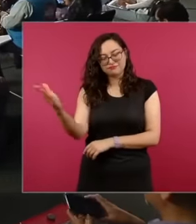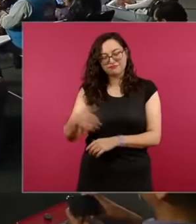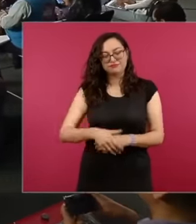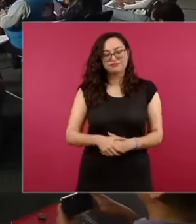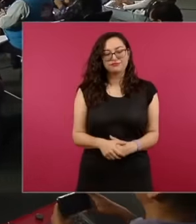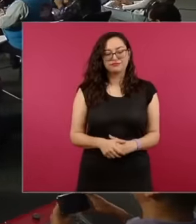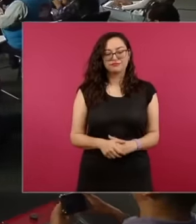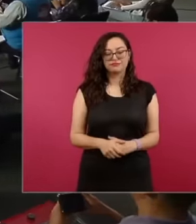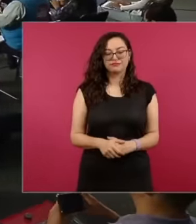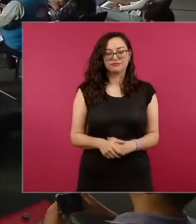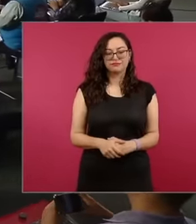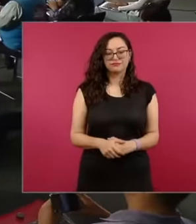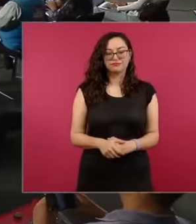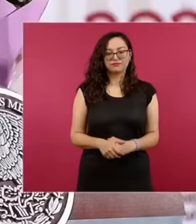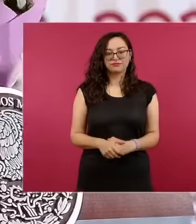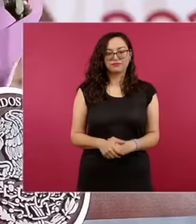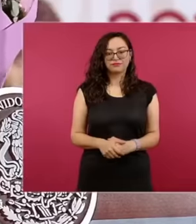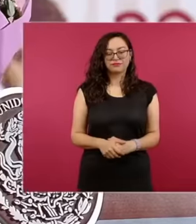Nada de